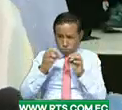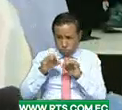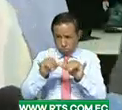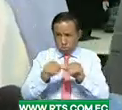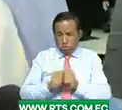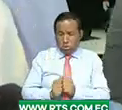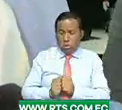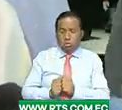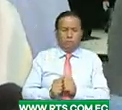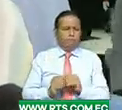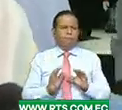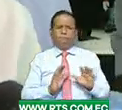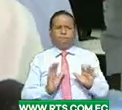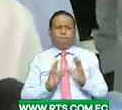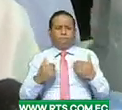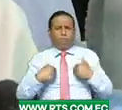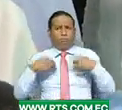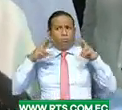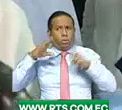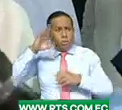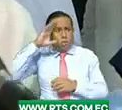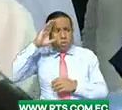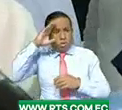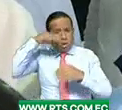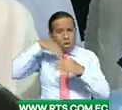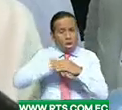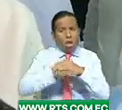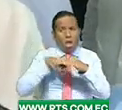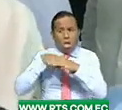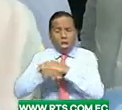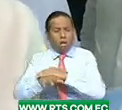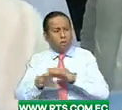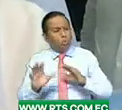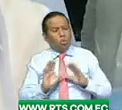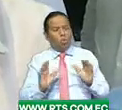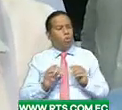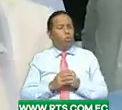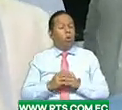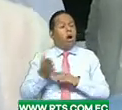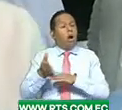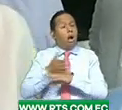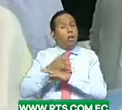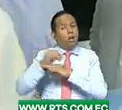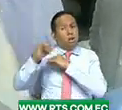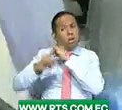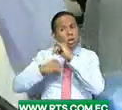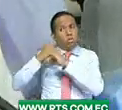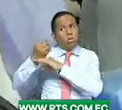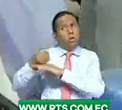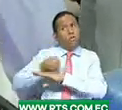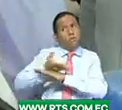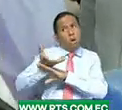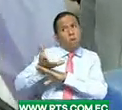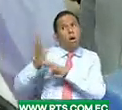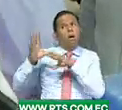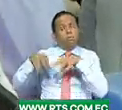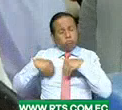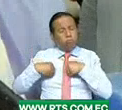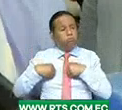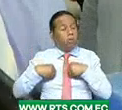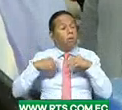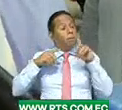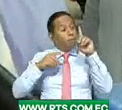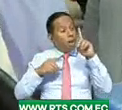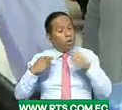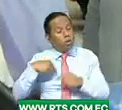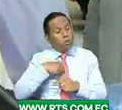ninguna intervención policial al interior de las instituciones educativas, siguiendo los protocolos y recomendaciones internacionales, pero sí se coordina con